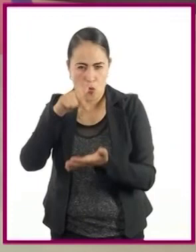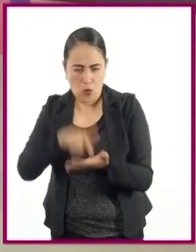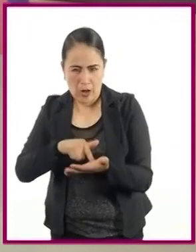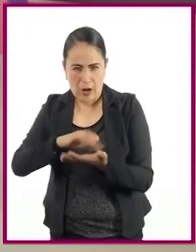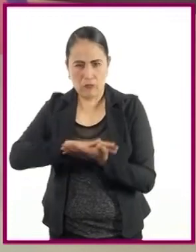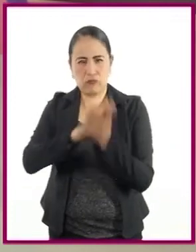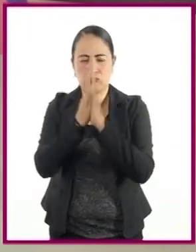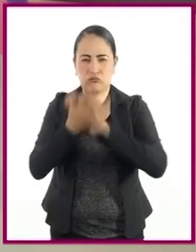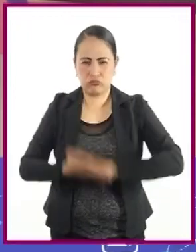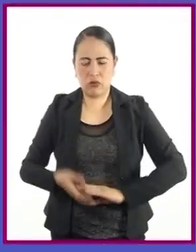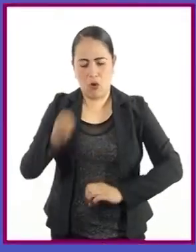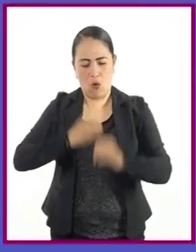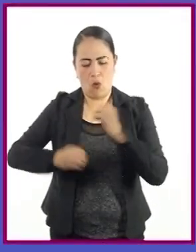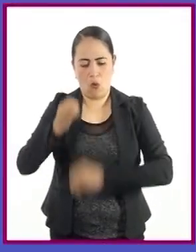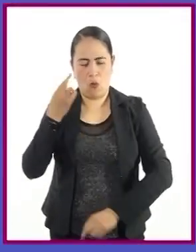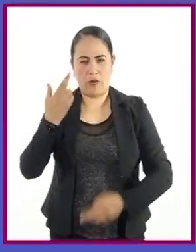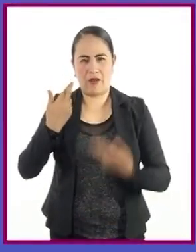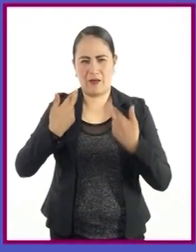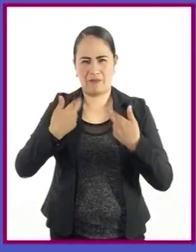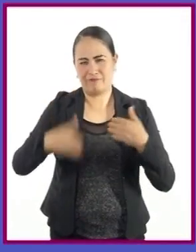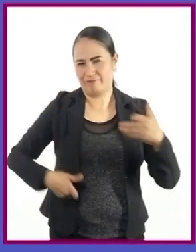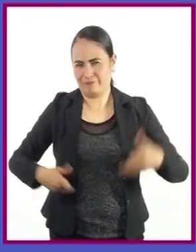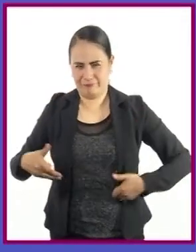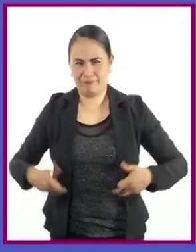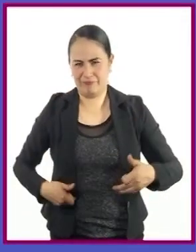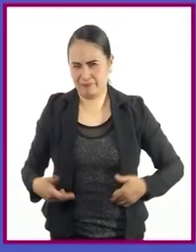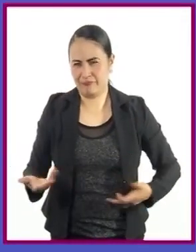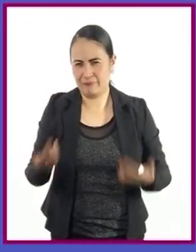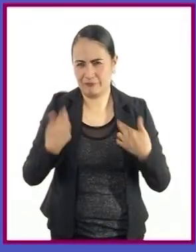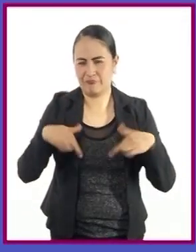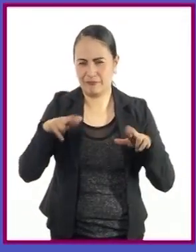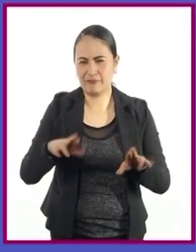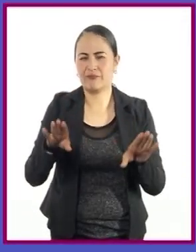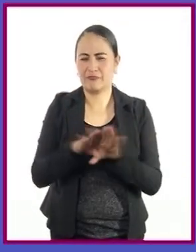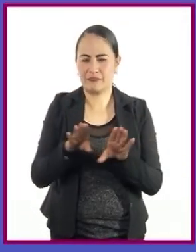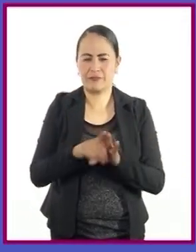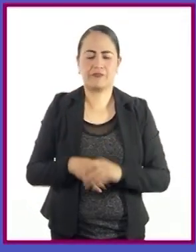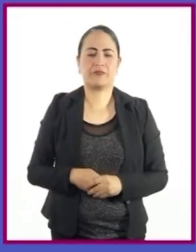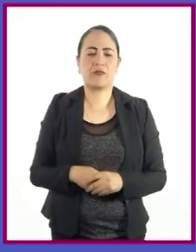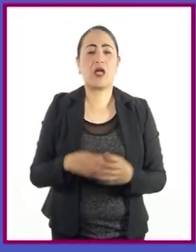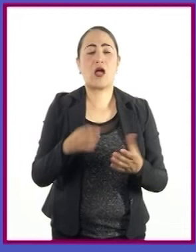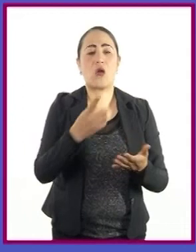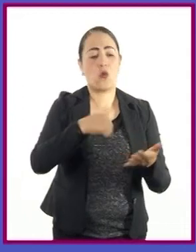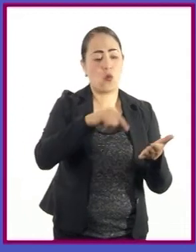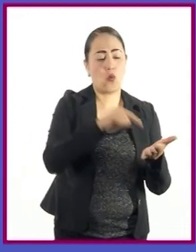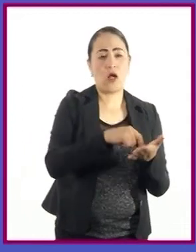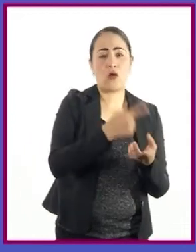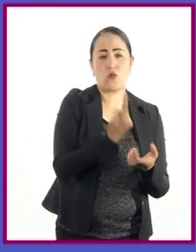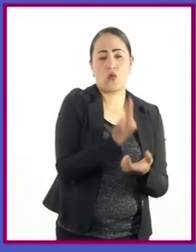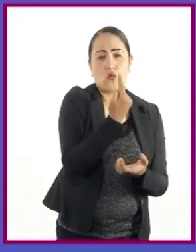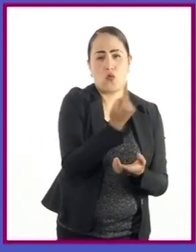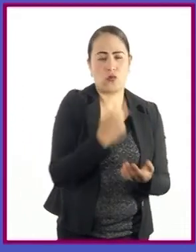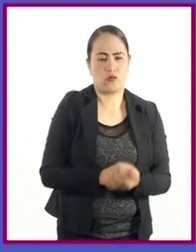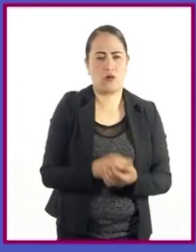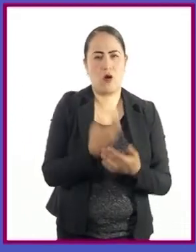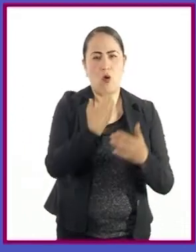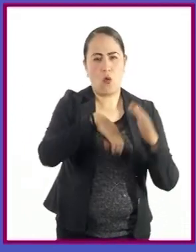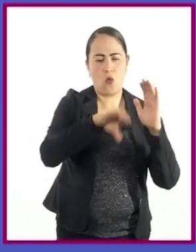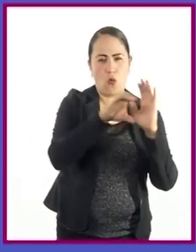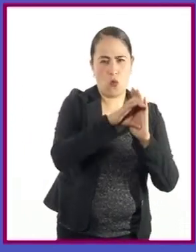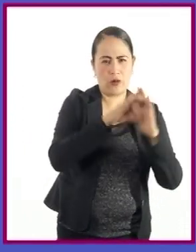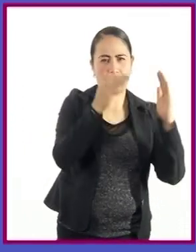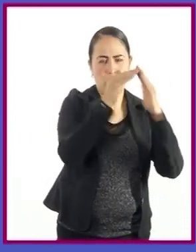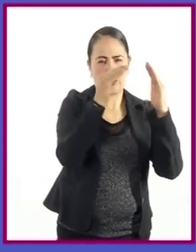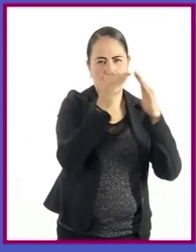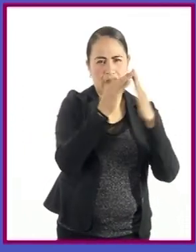obra de teatro? Bueno, me quedó así. Espacio 1, recámara de la casa, paredes blancas,